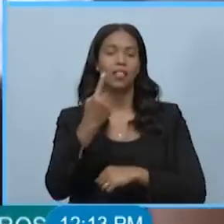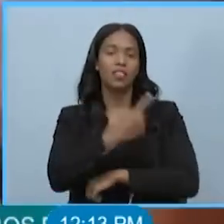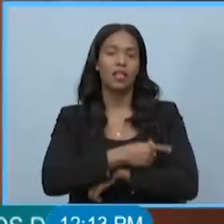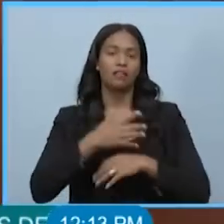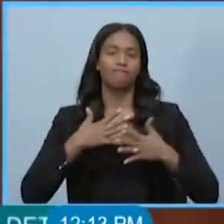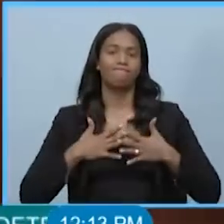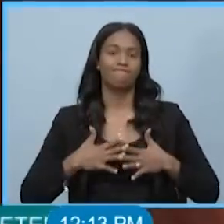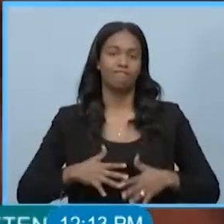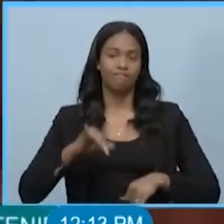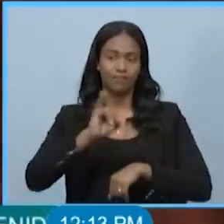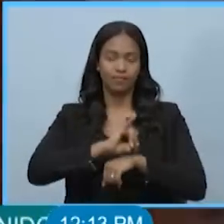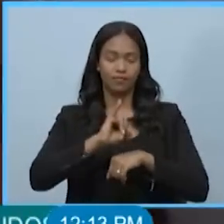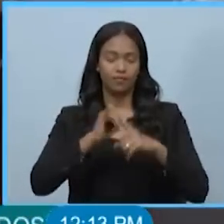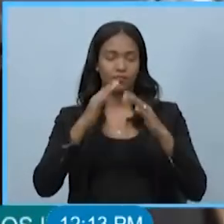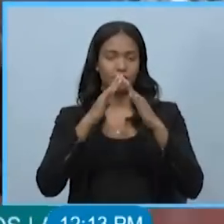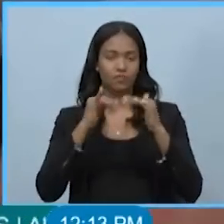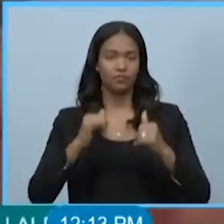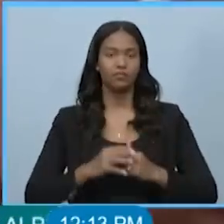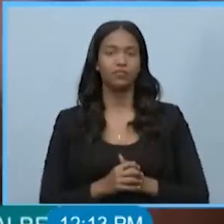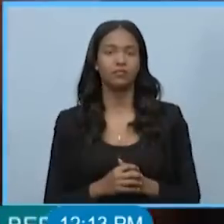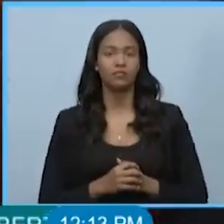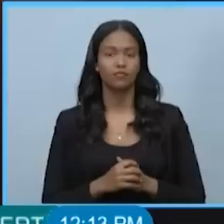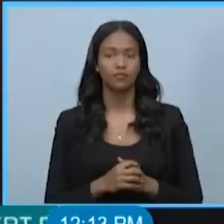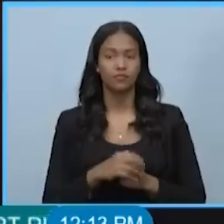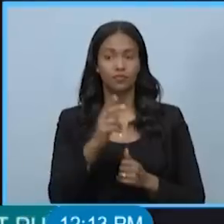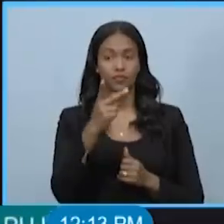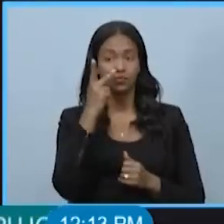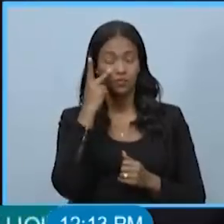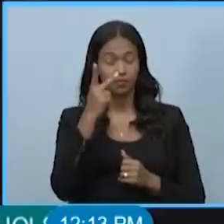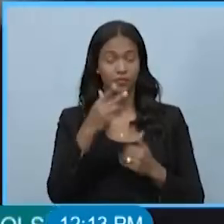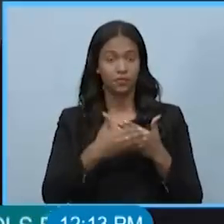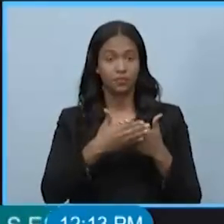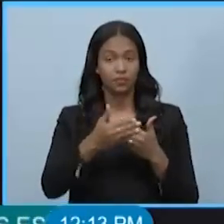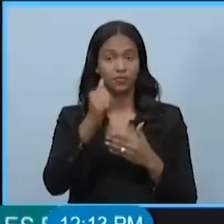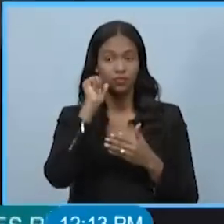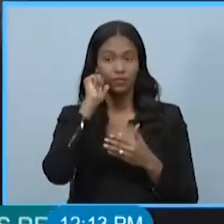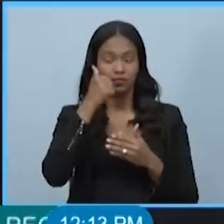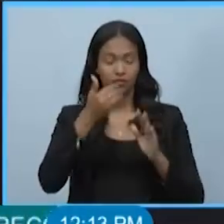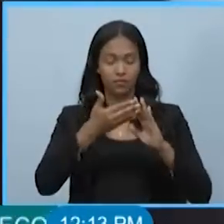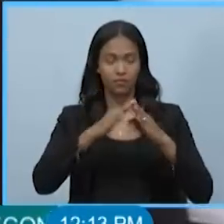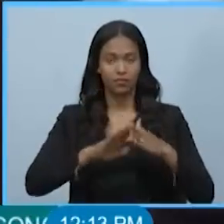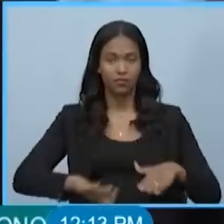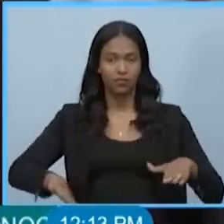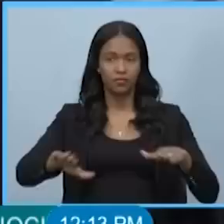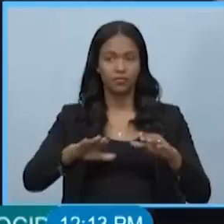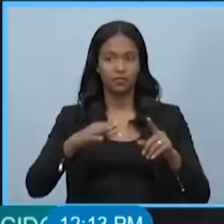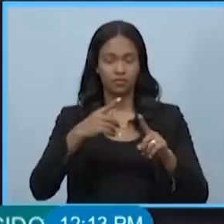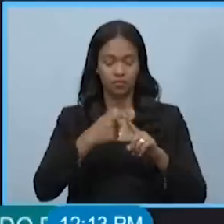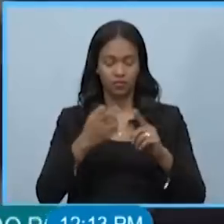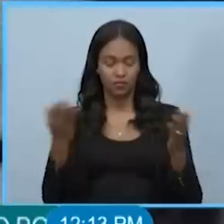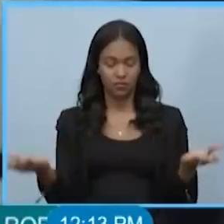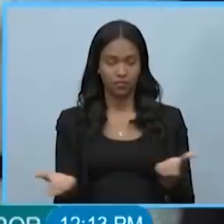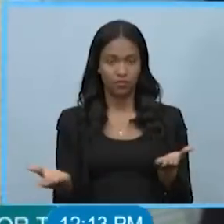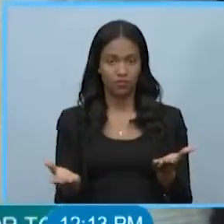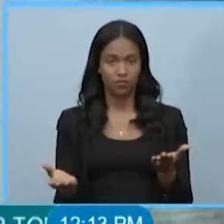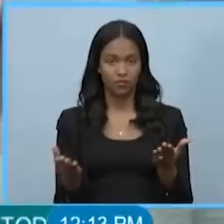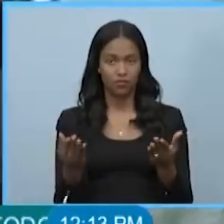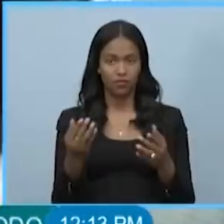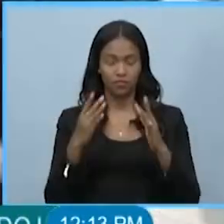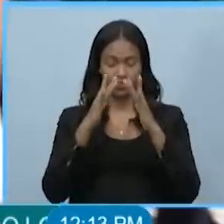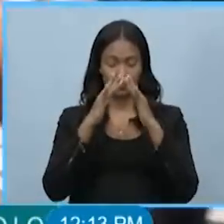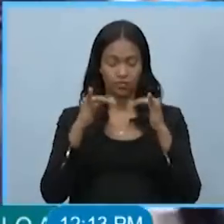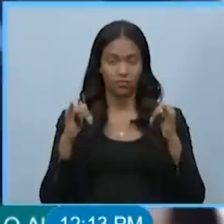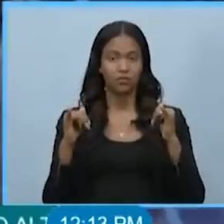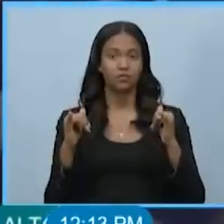Como escucharon, a partir de mañana, la alcaldía municipal de este municipio de